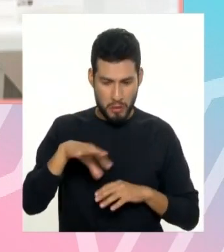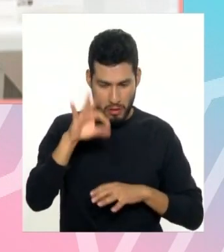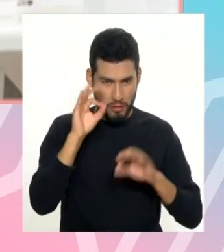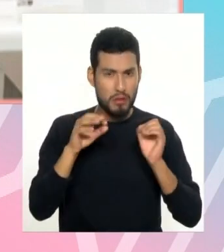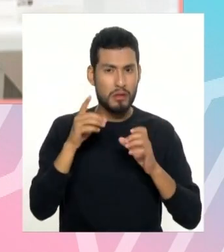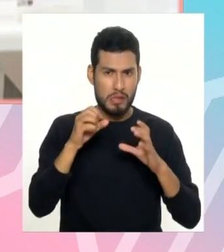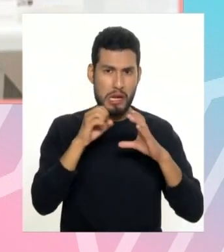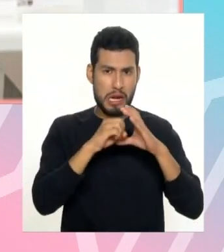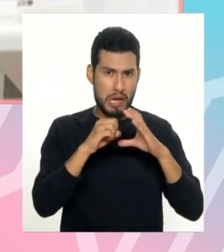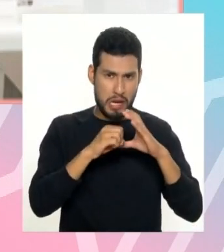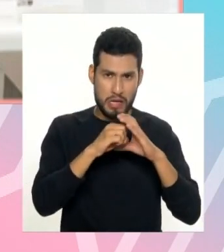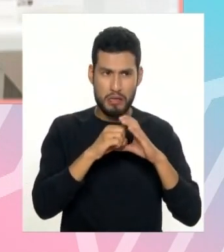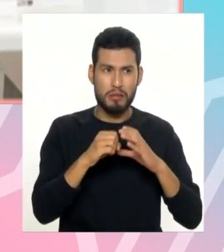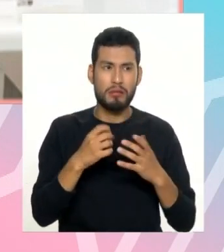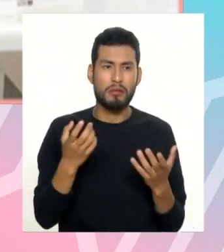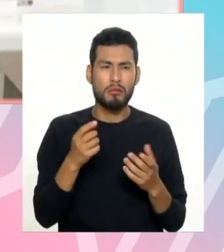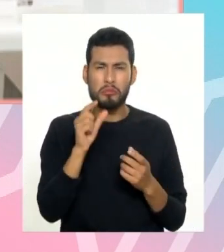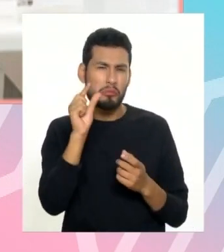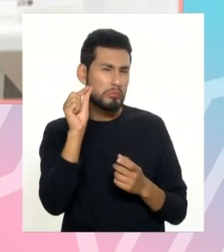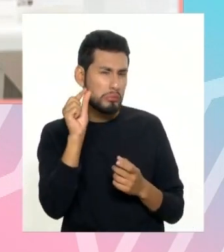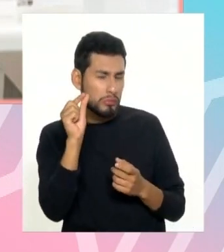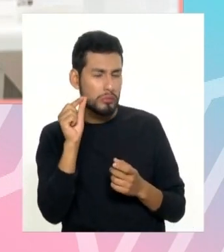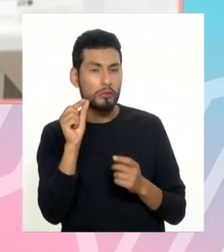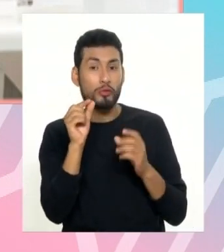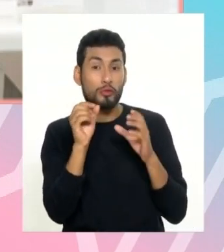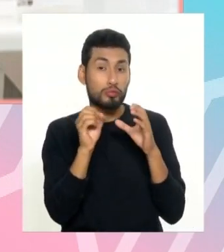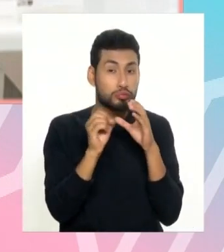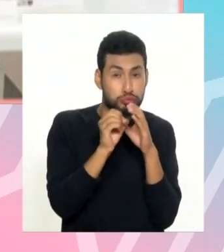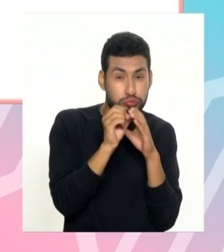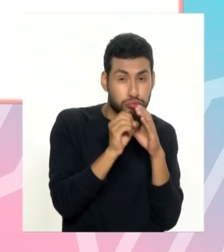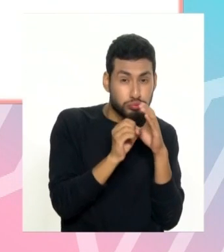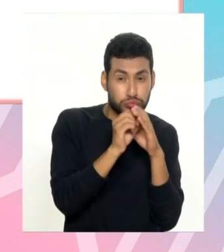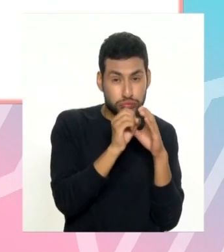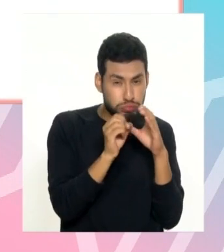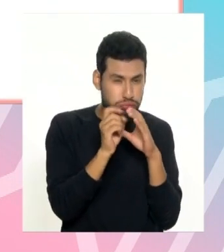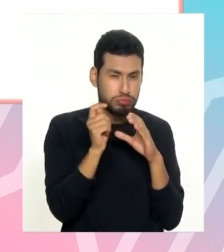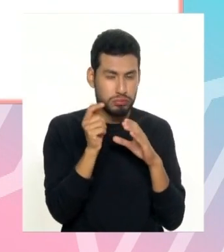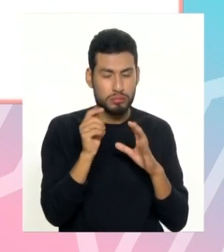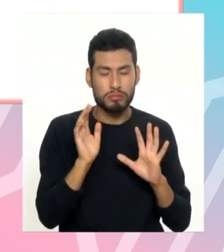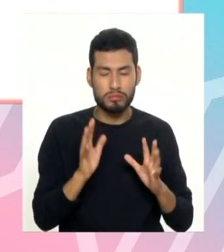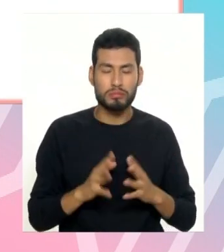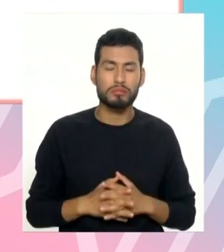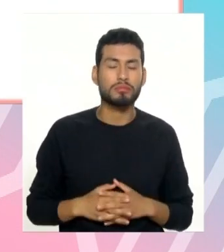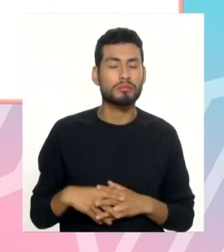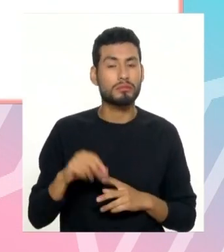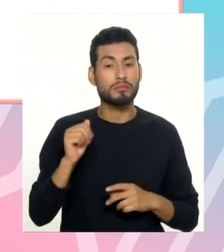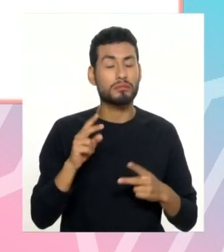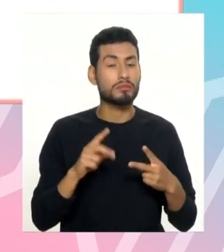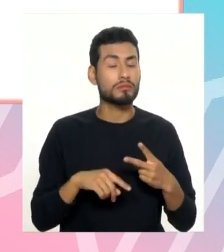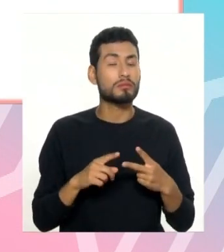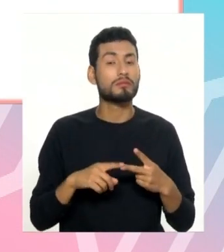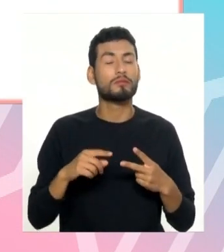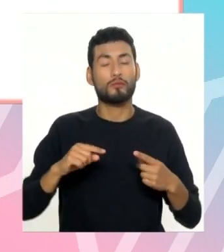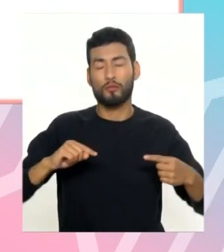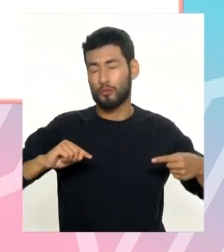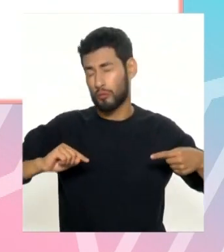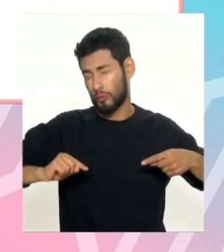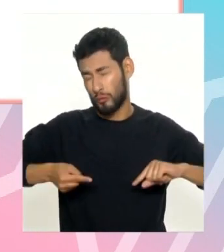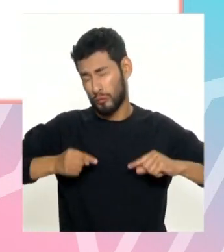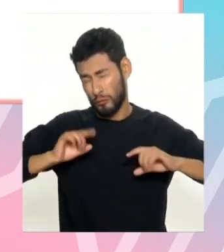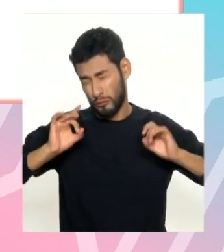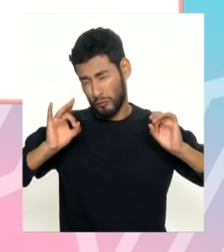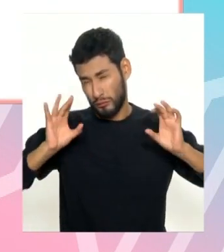grado de hernia. Protrusiones pequeñas, prominencias, así los informo. Segundo lugar, los cuadros dolorosos, más